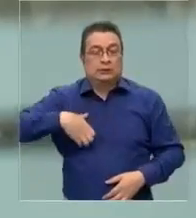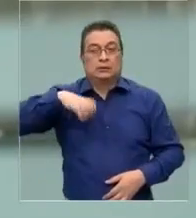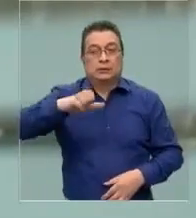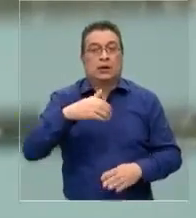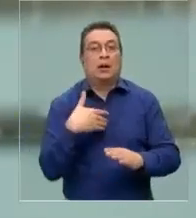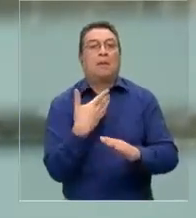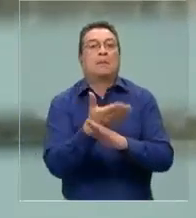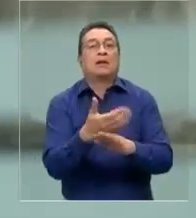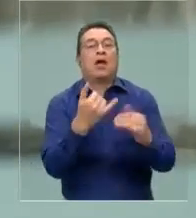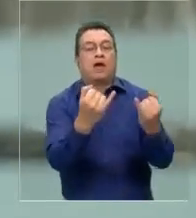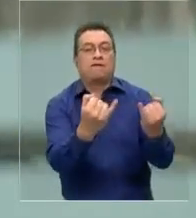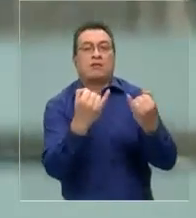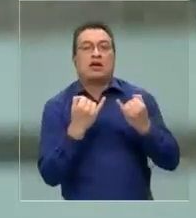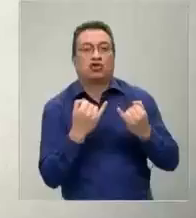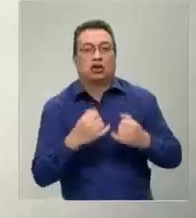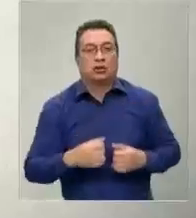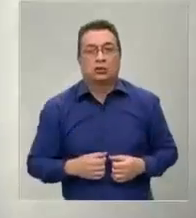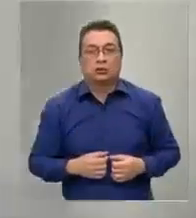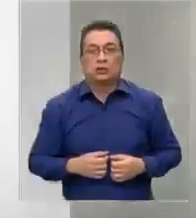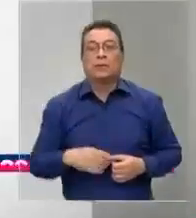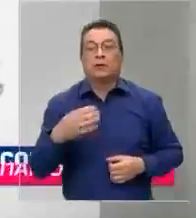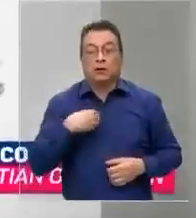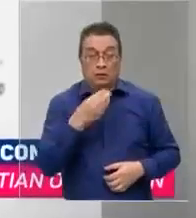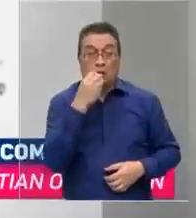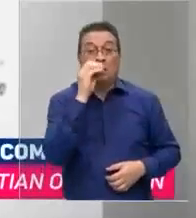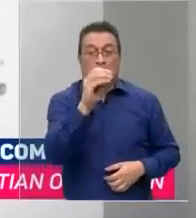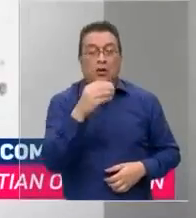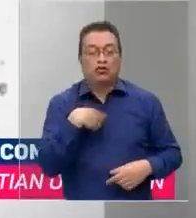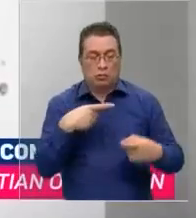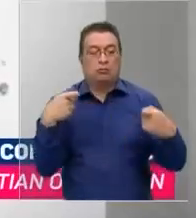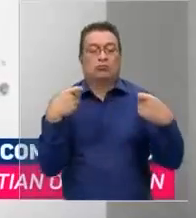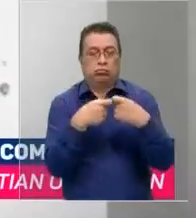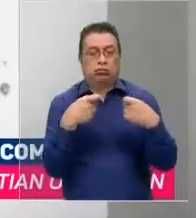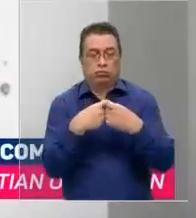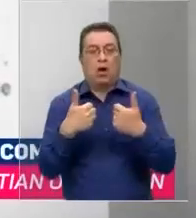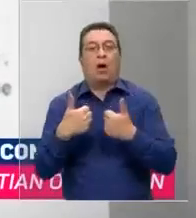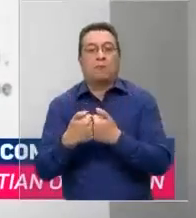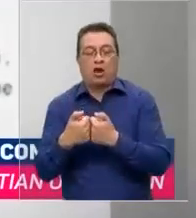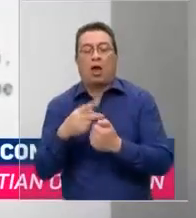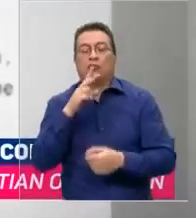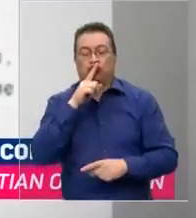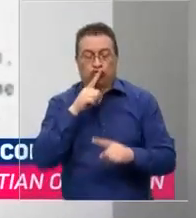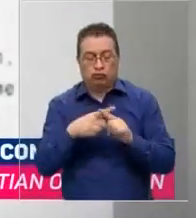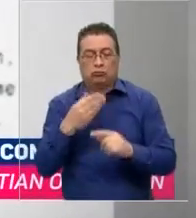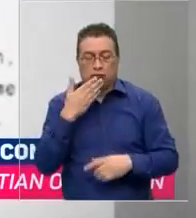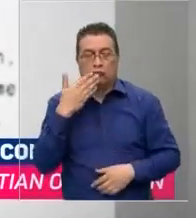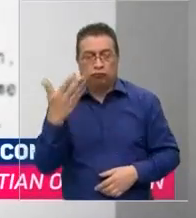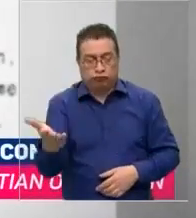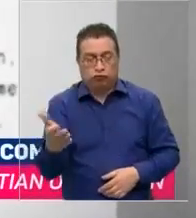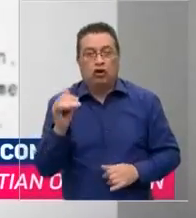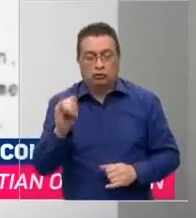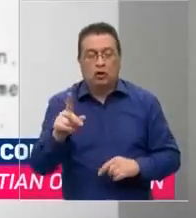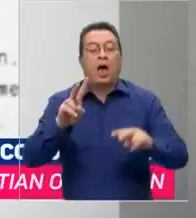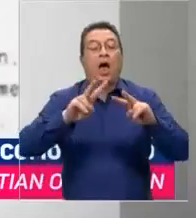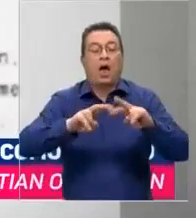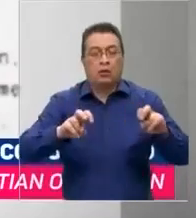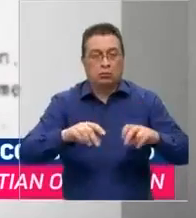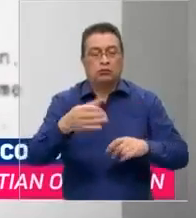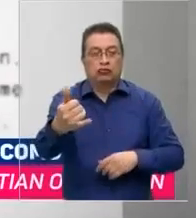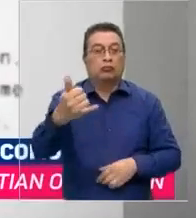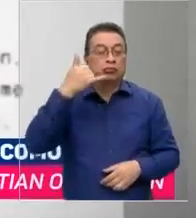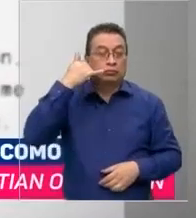para pedirle información. Le señalé que había discutido con mi polola y le entregué el nombre. Él me dijo que averiguaría y me